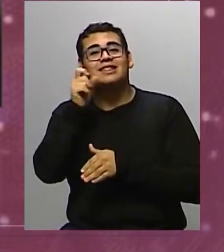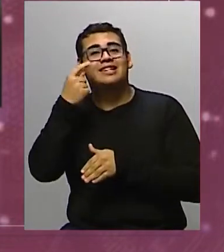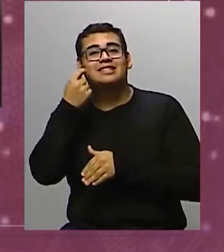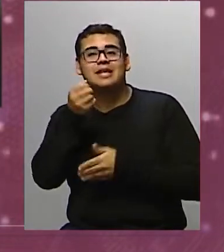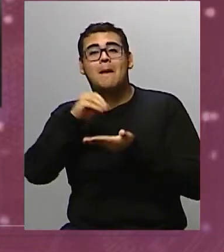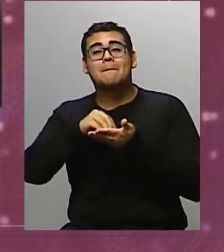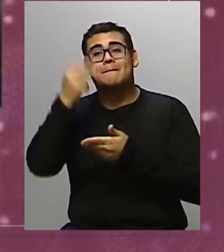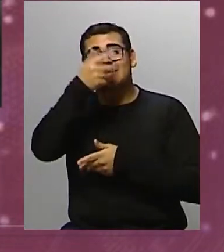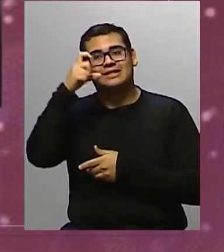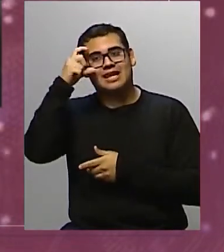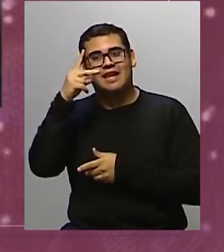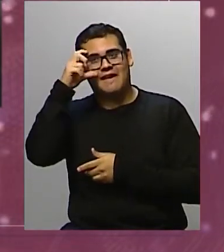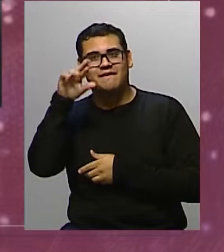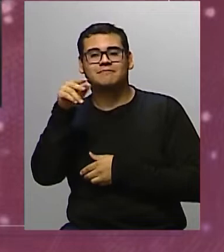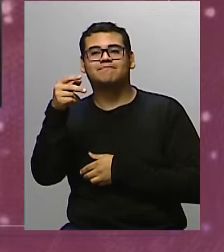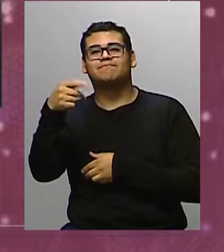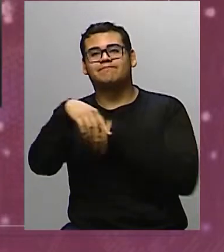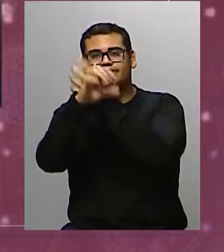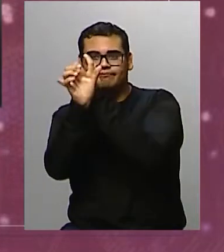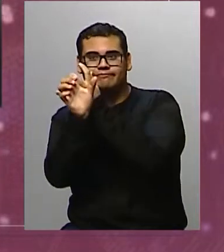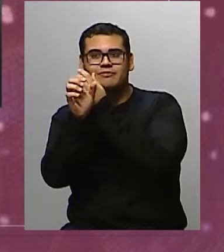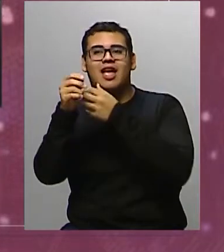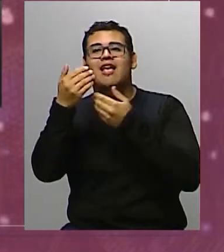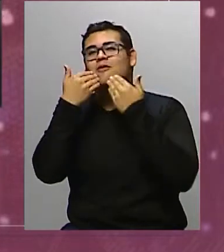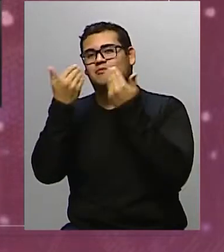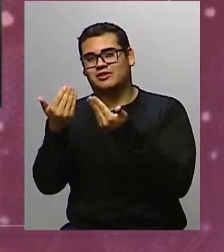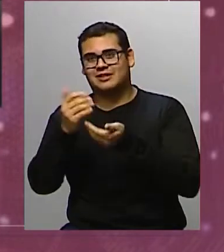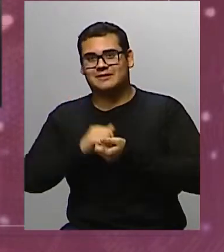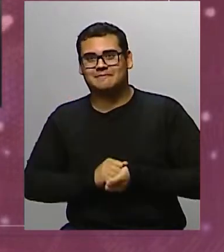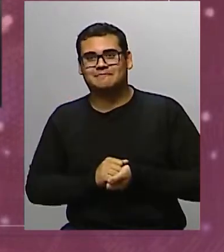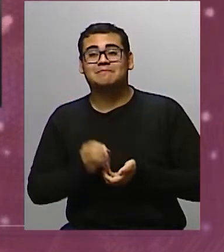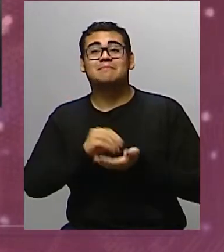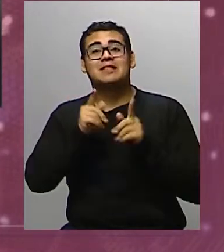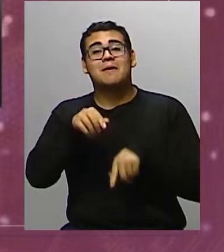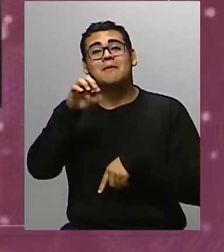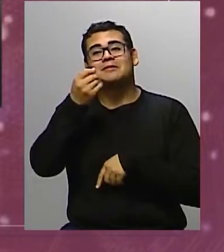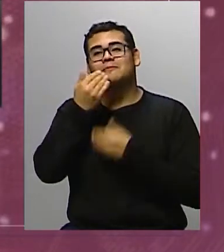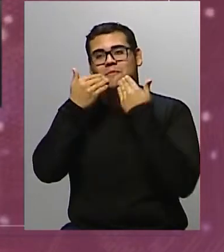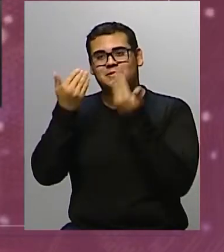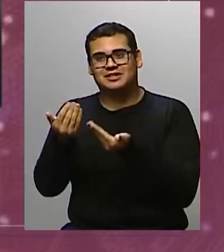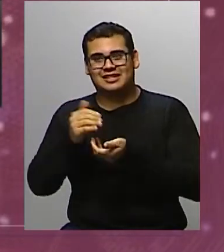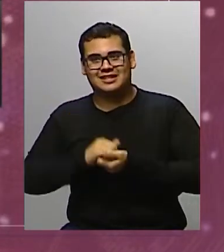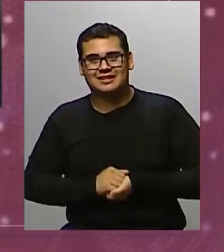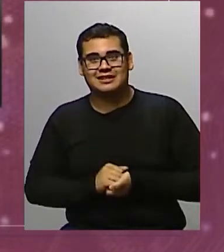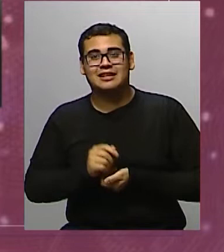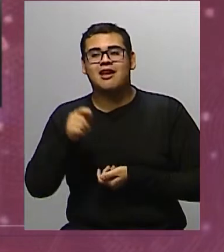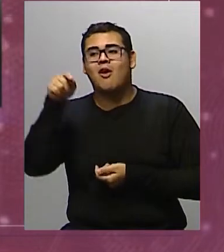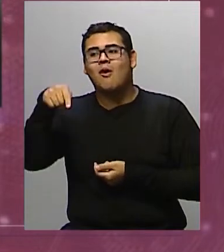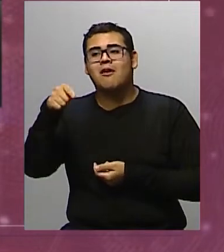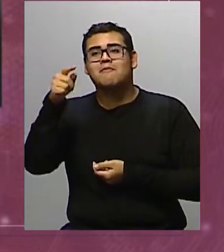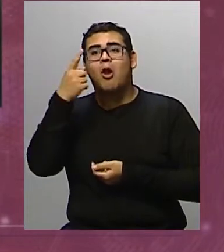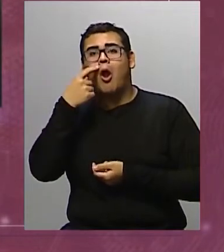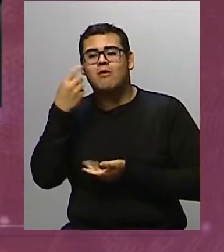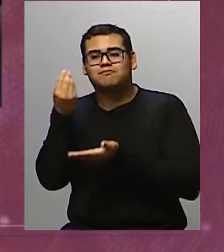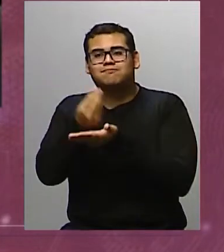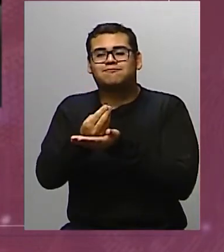con nosotros a través de una videollamada, y se lo agradecemos muchísimo, ¿no, Patricia? Exacto, es muy importante contar con Ever en estos momentos, sobre